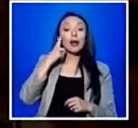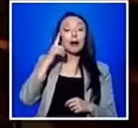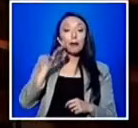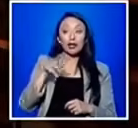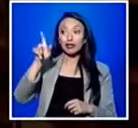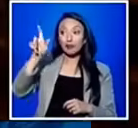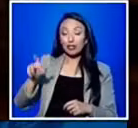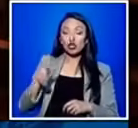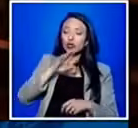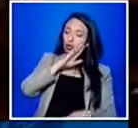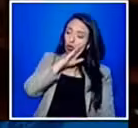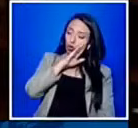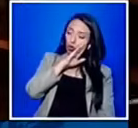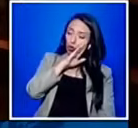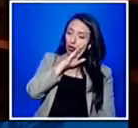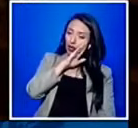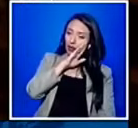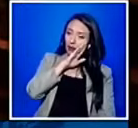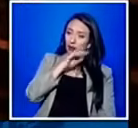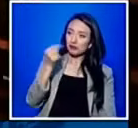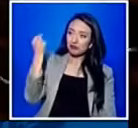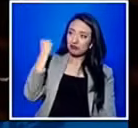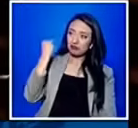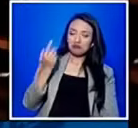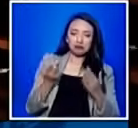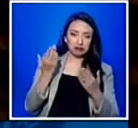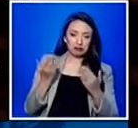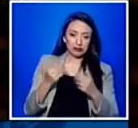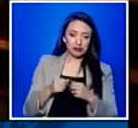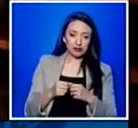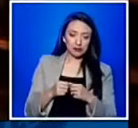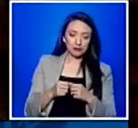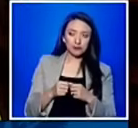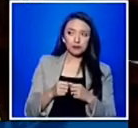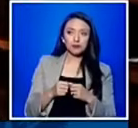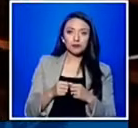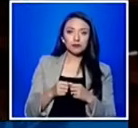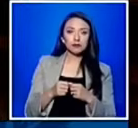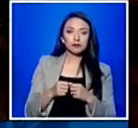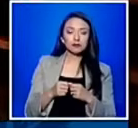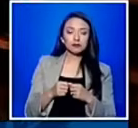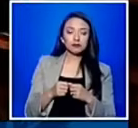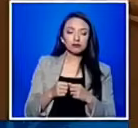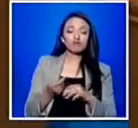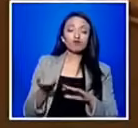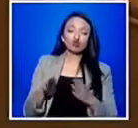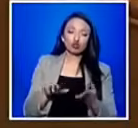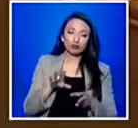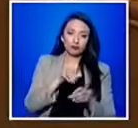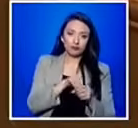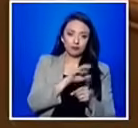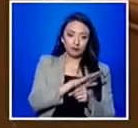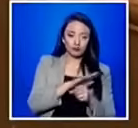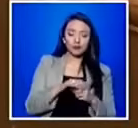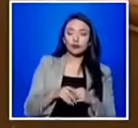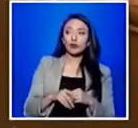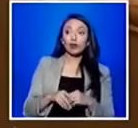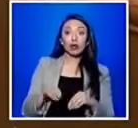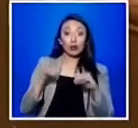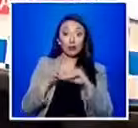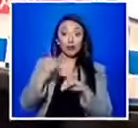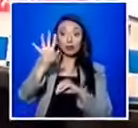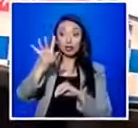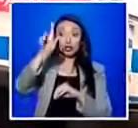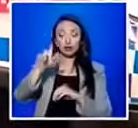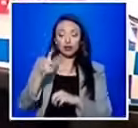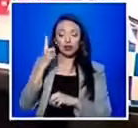persona vendría en el interior, tal vez descansando, y en el interior fallece. 5 personas más resultaron